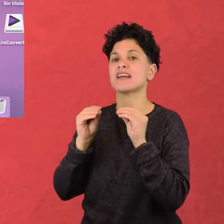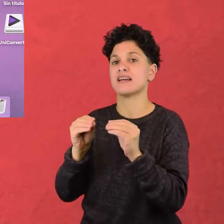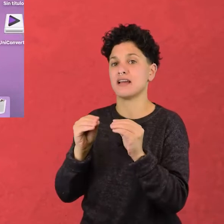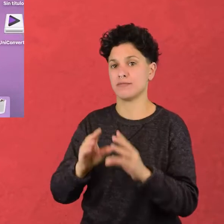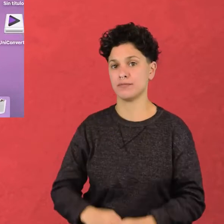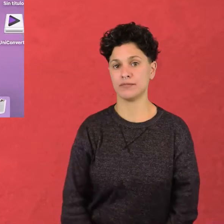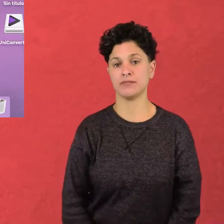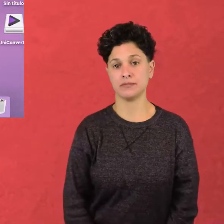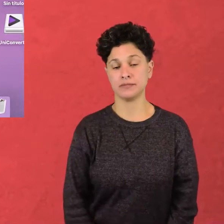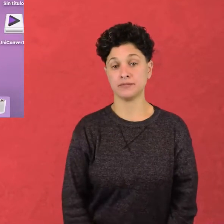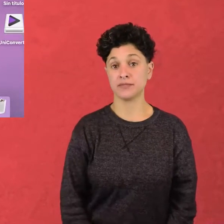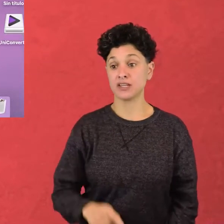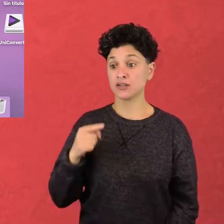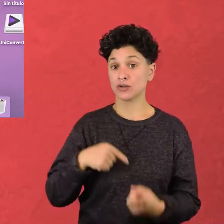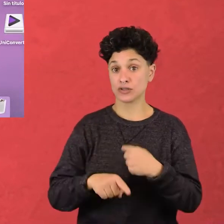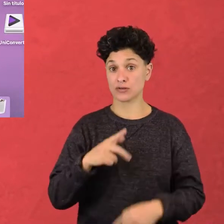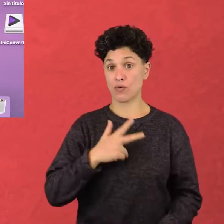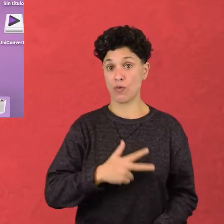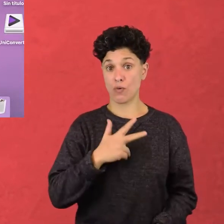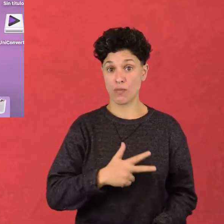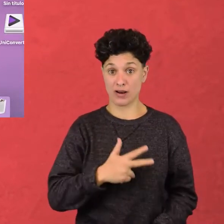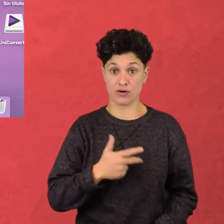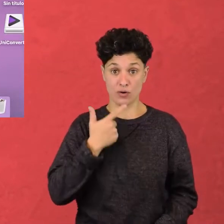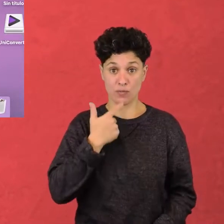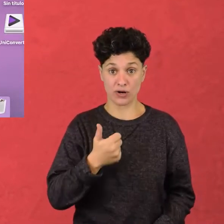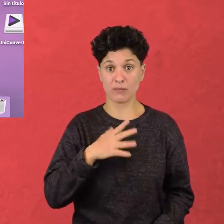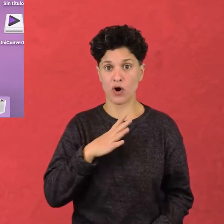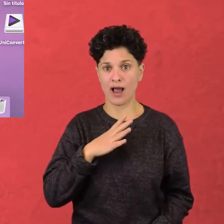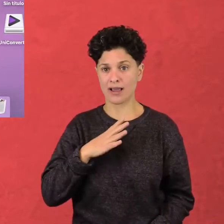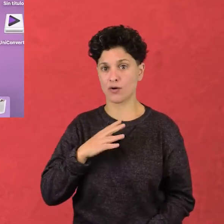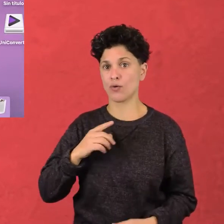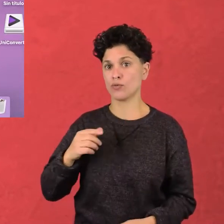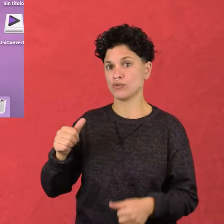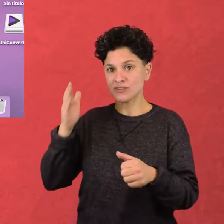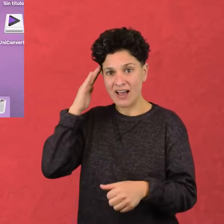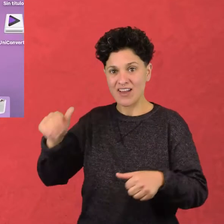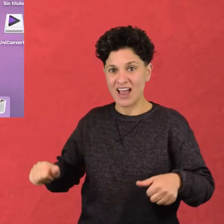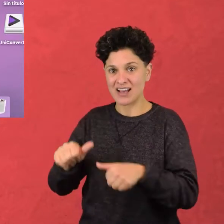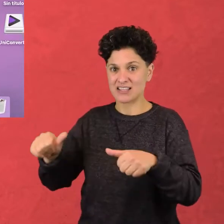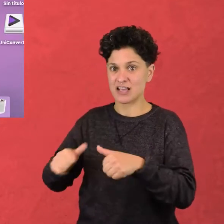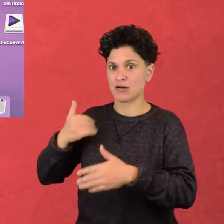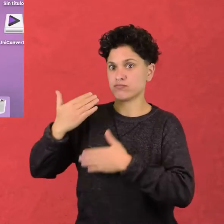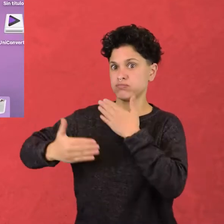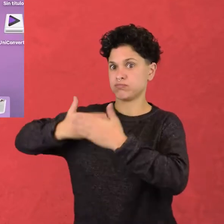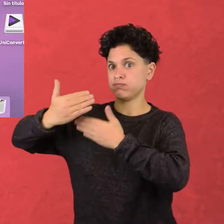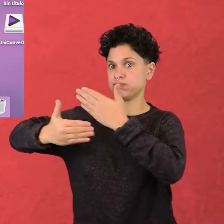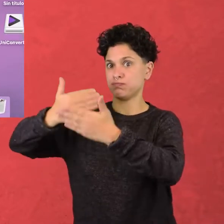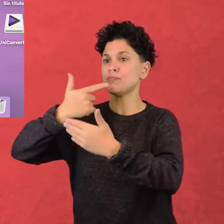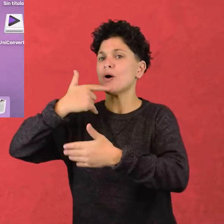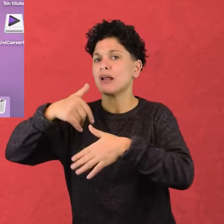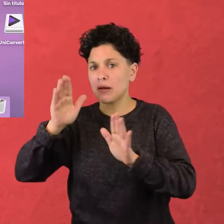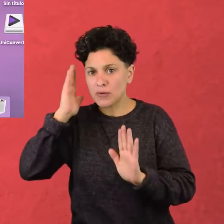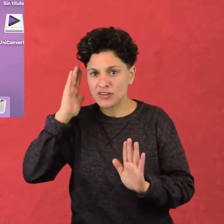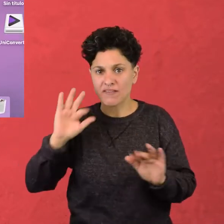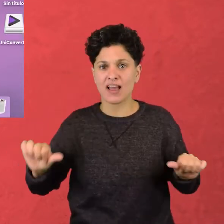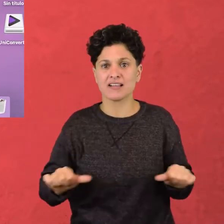objetivos. Una persona con un talento desarrolladísimo para la música se va